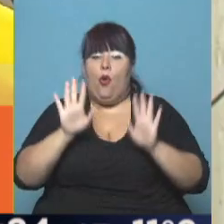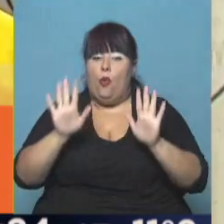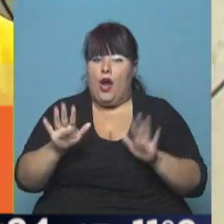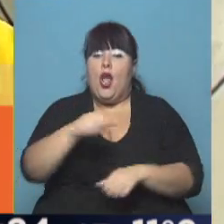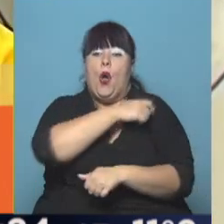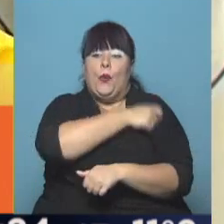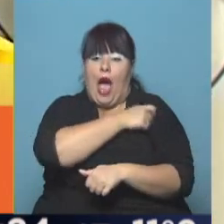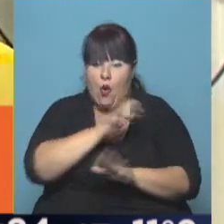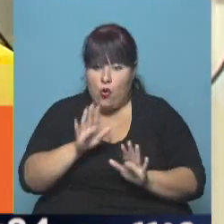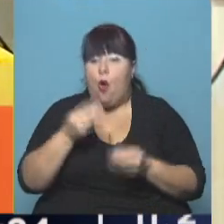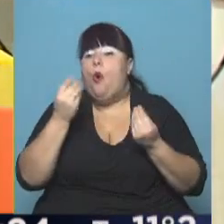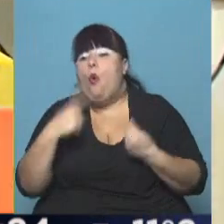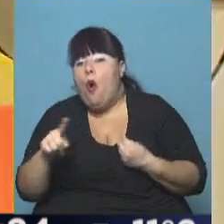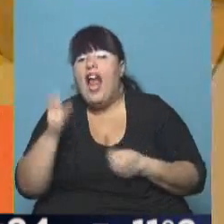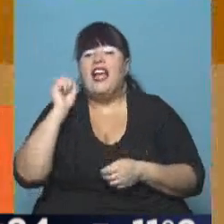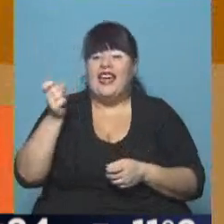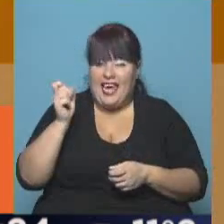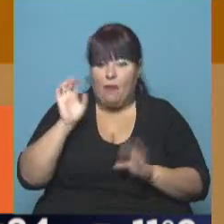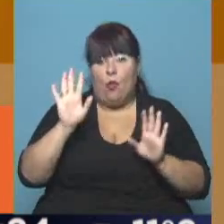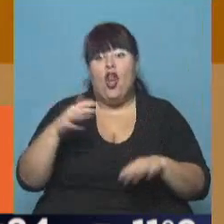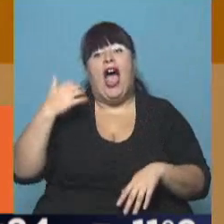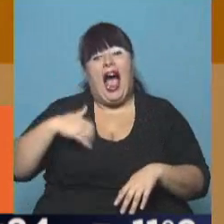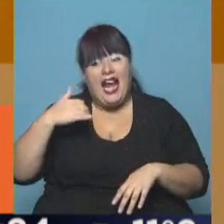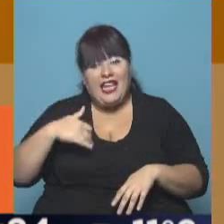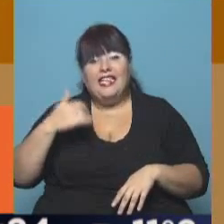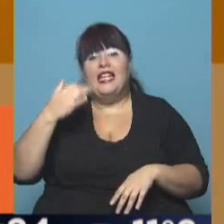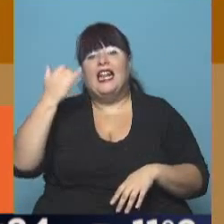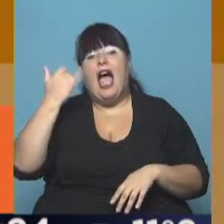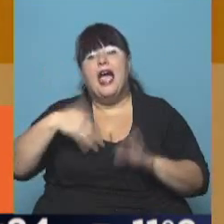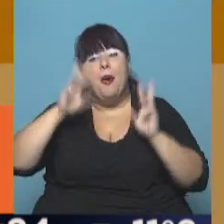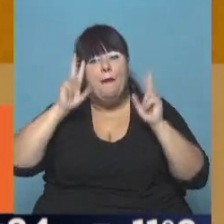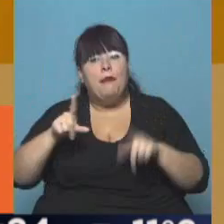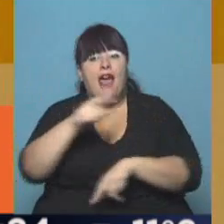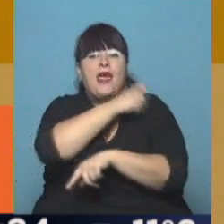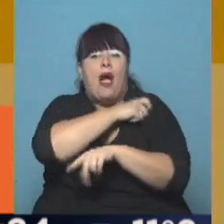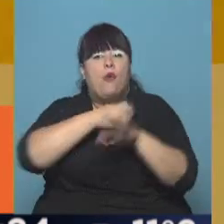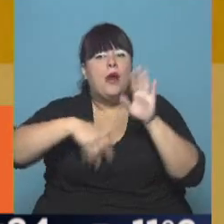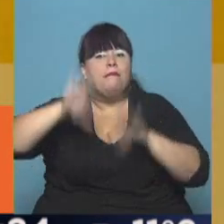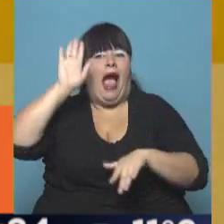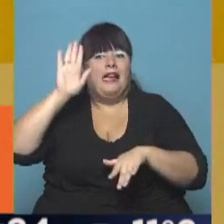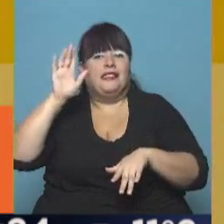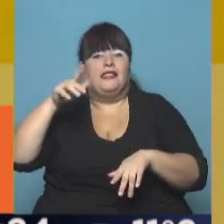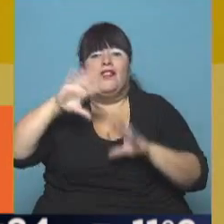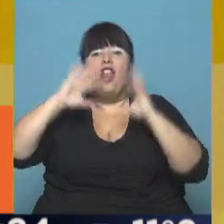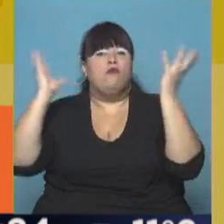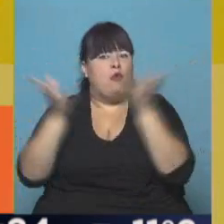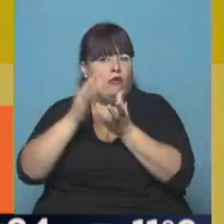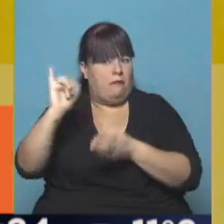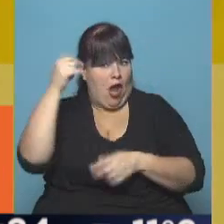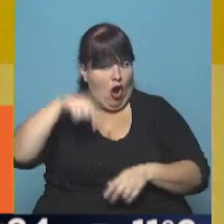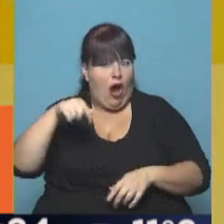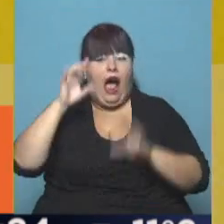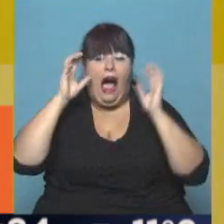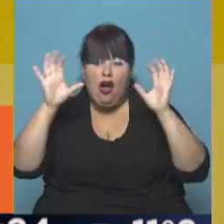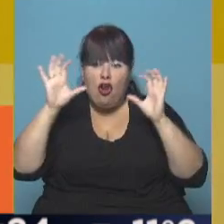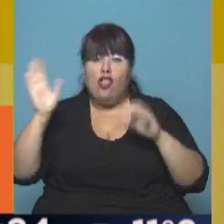vacunas cuáles y quién es bueno argentina tiene el plan de vacuna más grande de todo el mundo y hay que